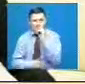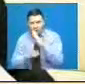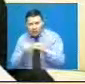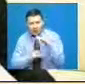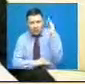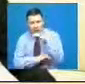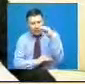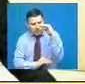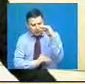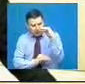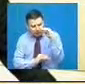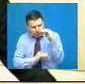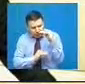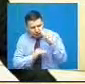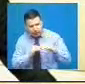barril, que lo vimos la semana pasada.